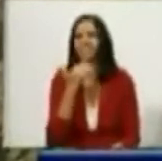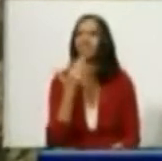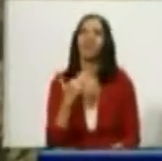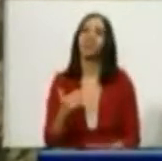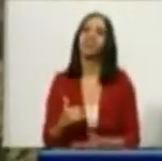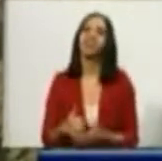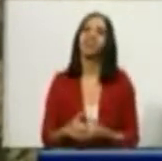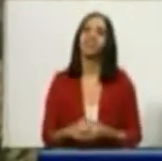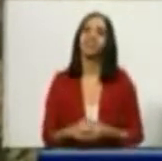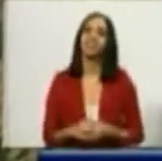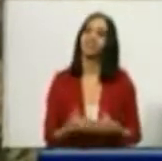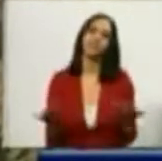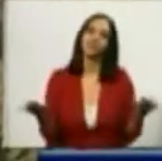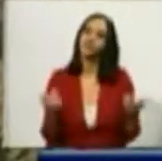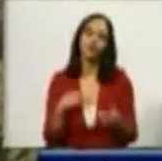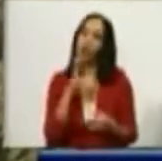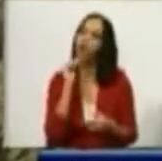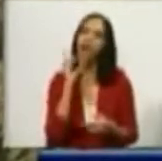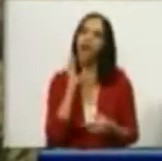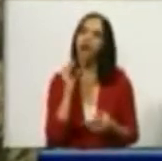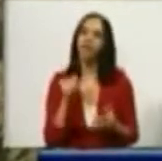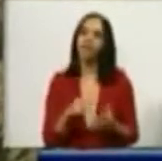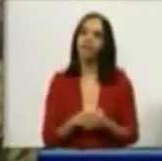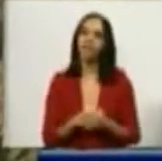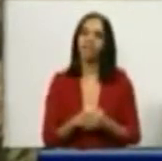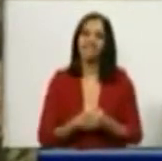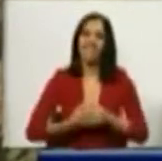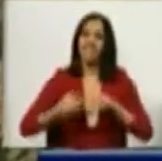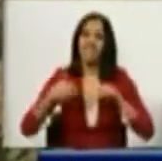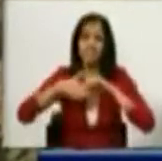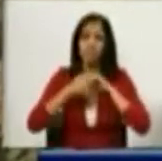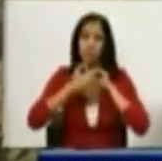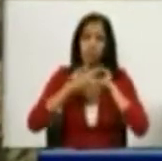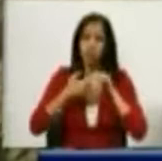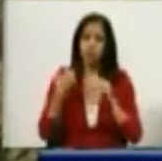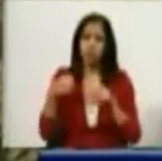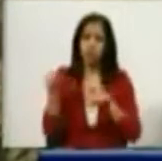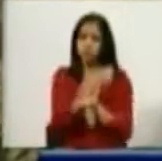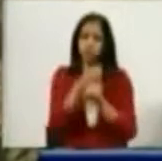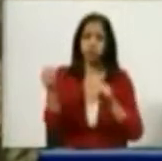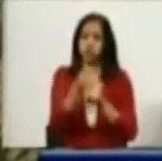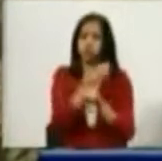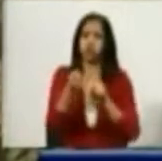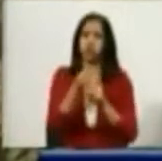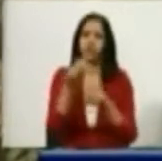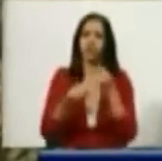no habla lorenza sale de la tortura que le aplicaron aquí